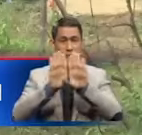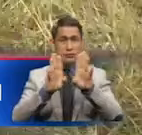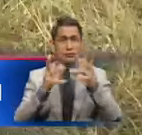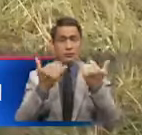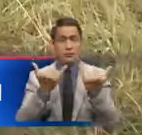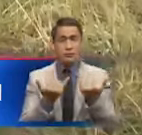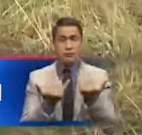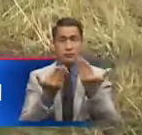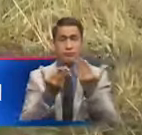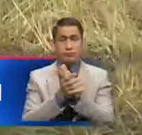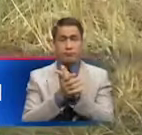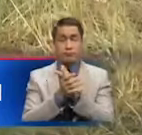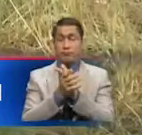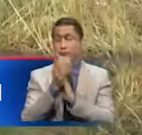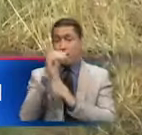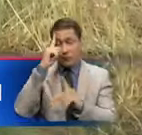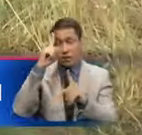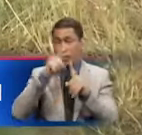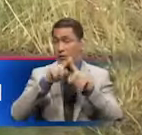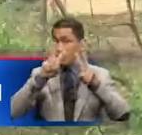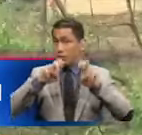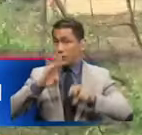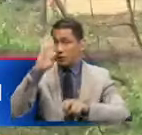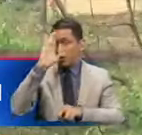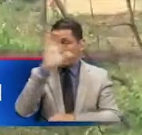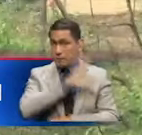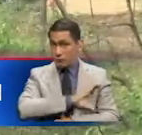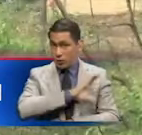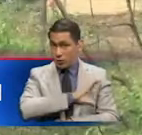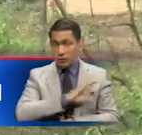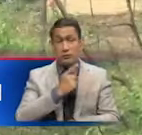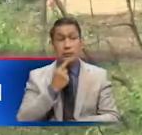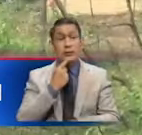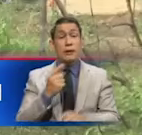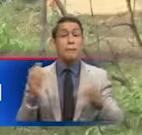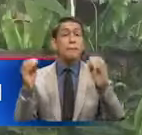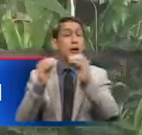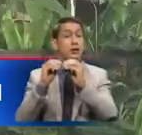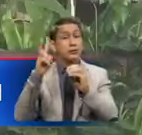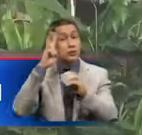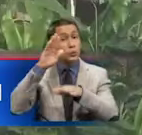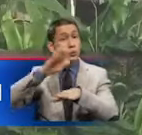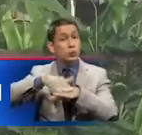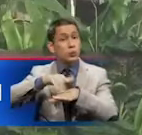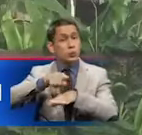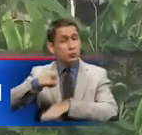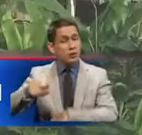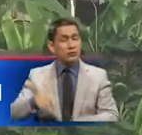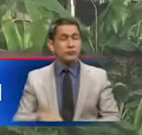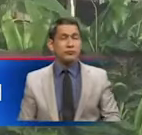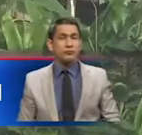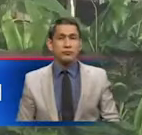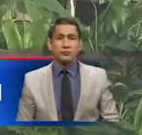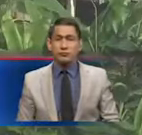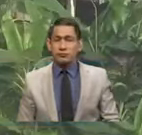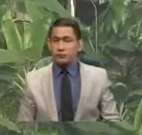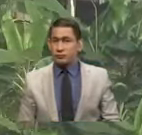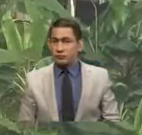siempre así. Según información policial, existen más personas implicadas. Jorge García, TC